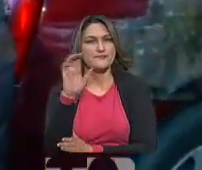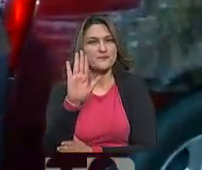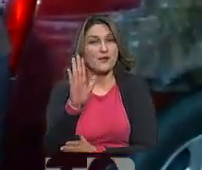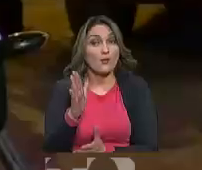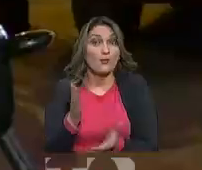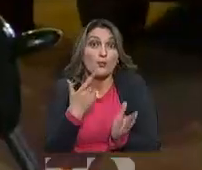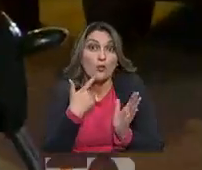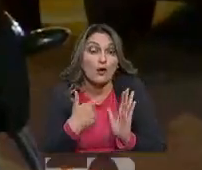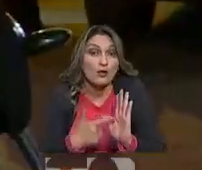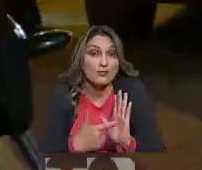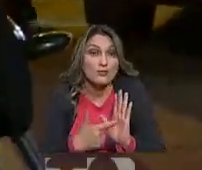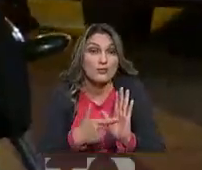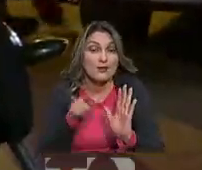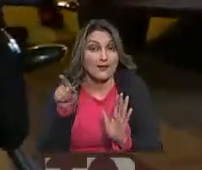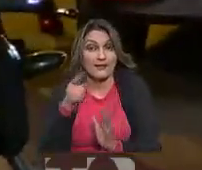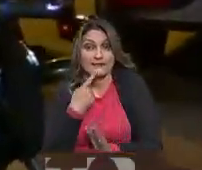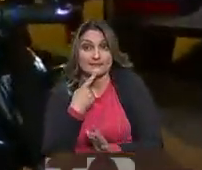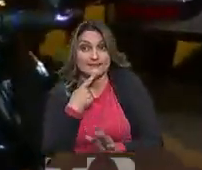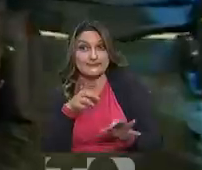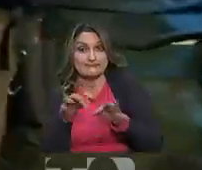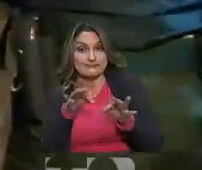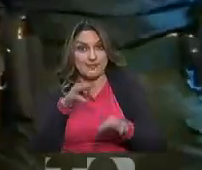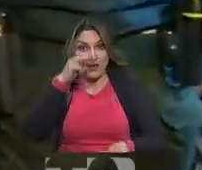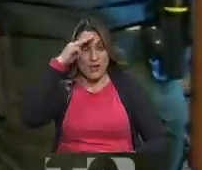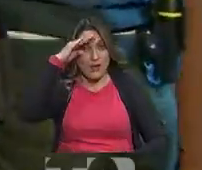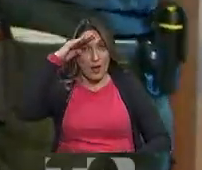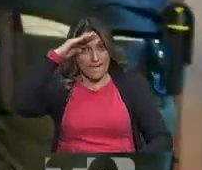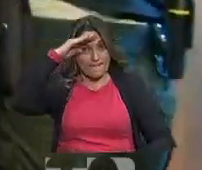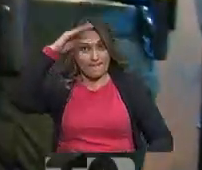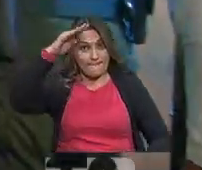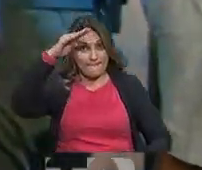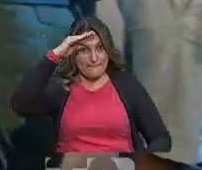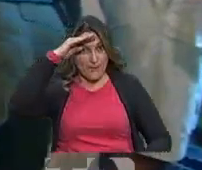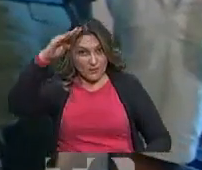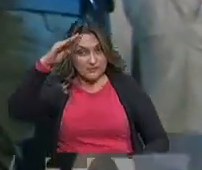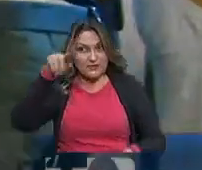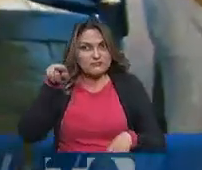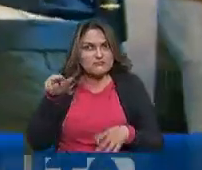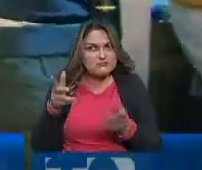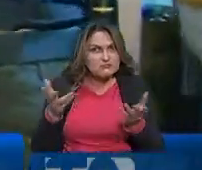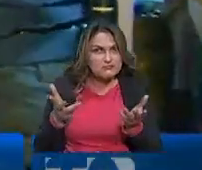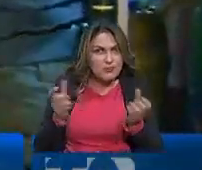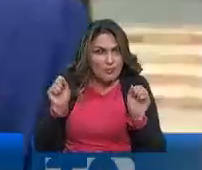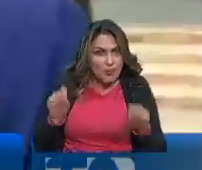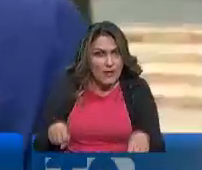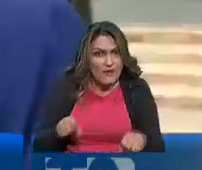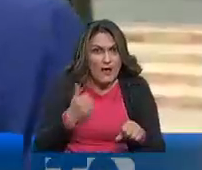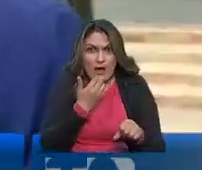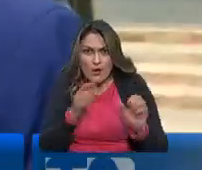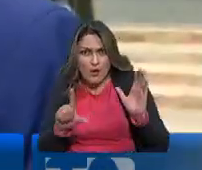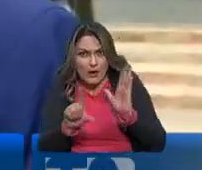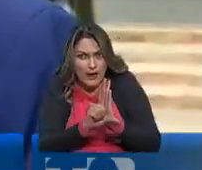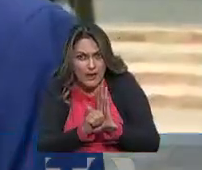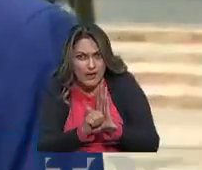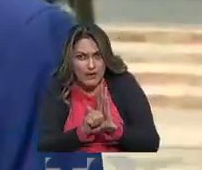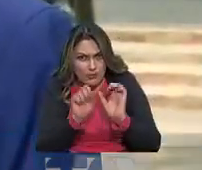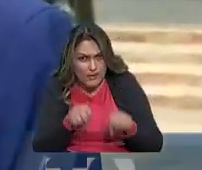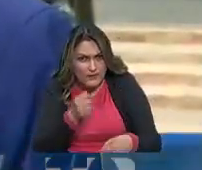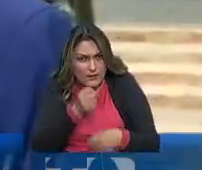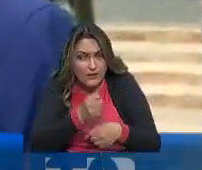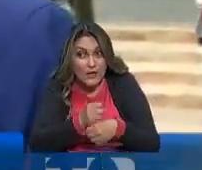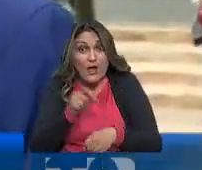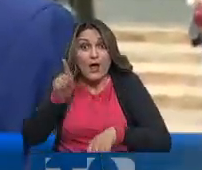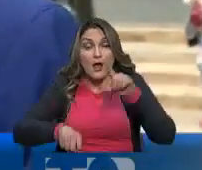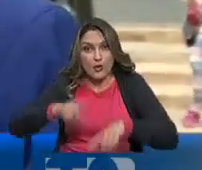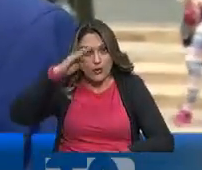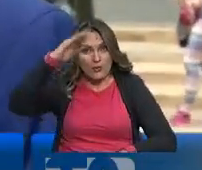día, como muchos asegura, la policía no cuenta con el respaldo legal suficiente para hacer su trabajo. La policía tiene temor de